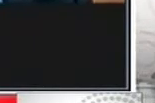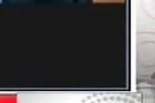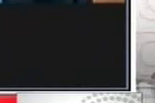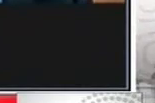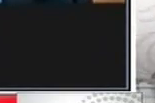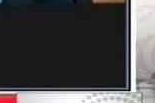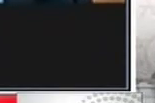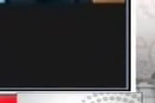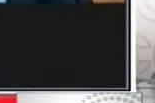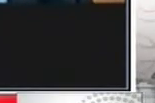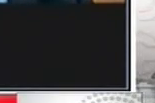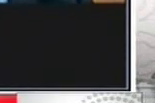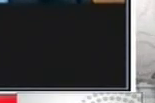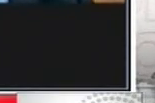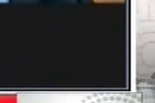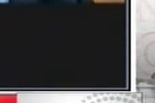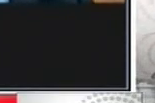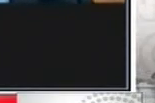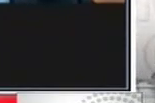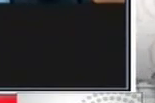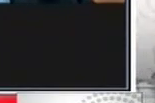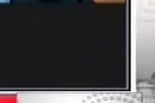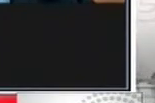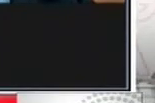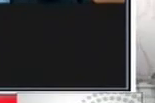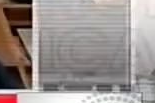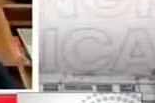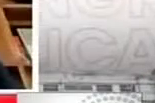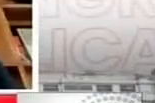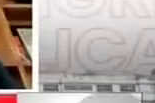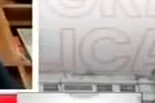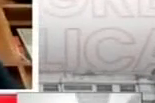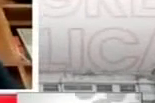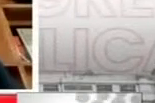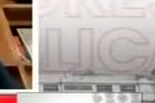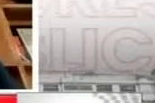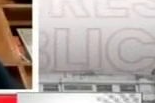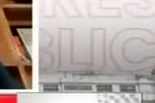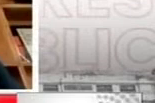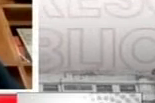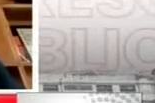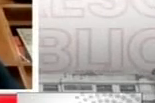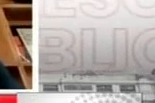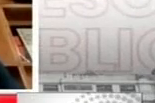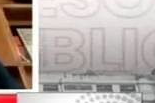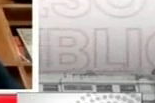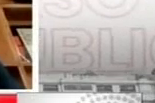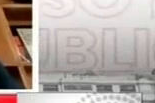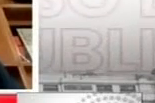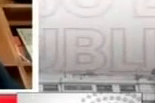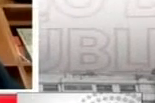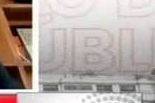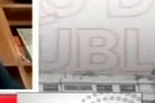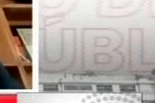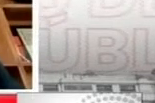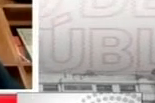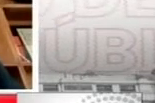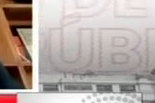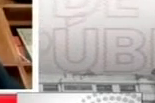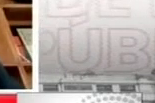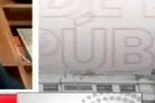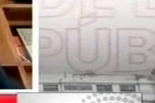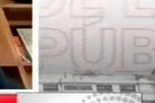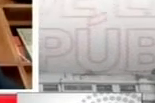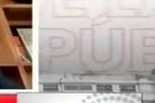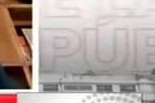que la preocupación de todos los peruanos y principalmente de los que manejan